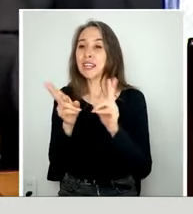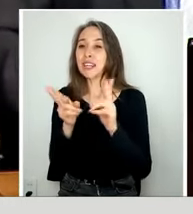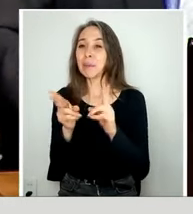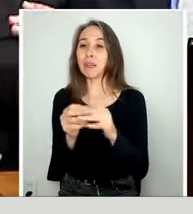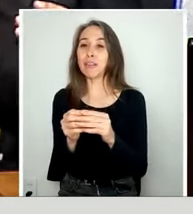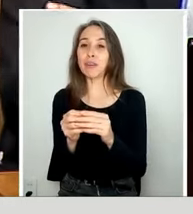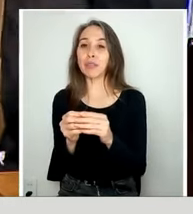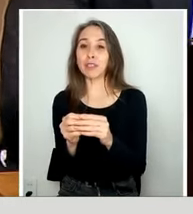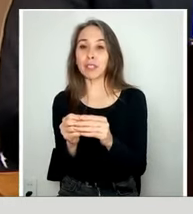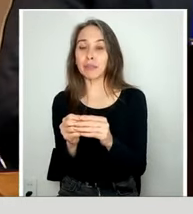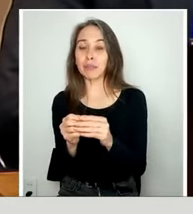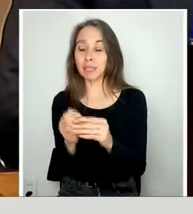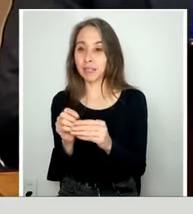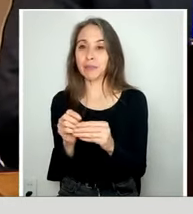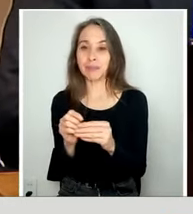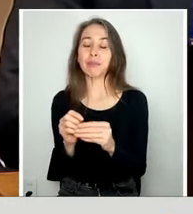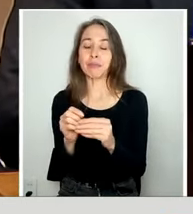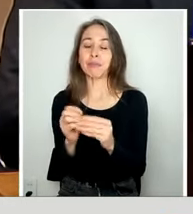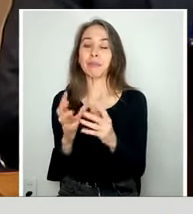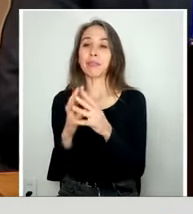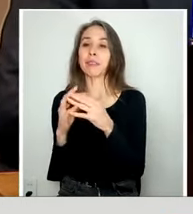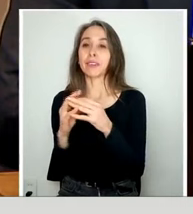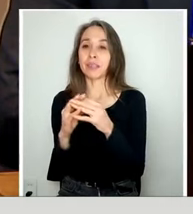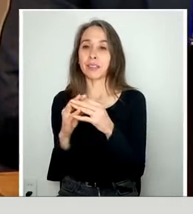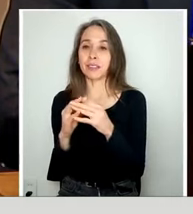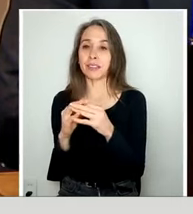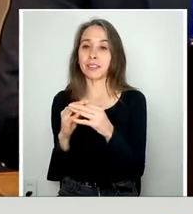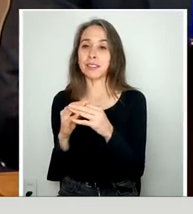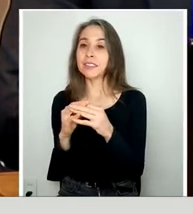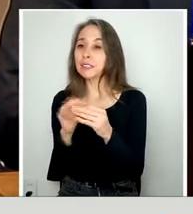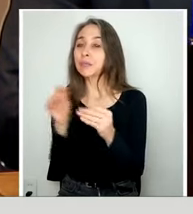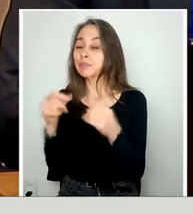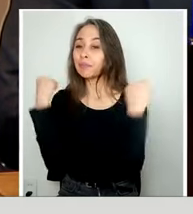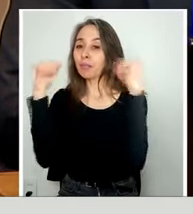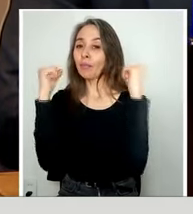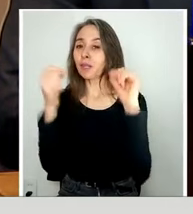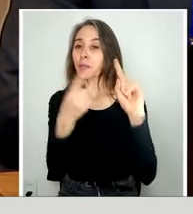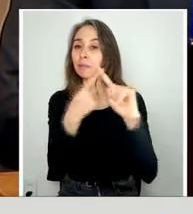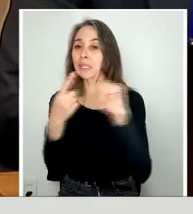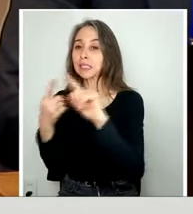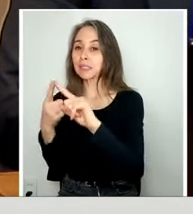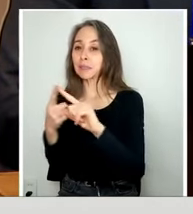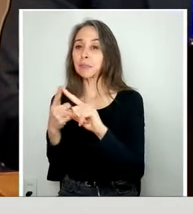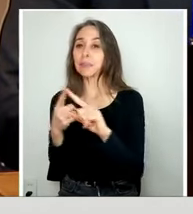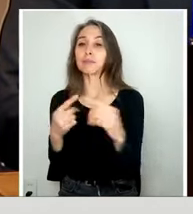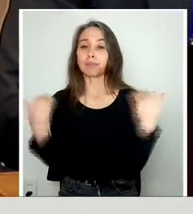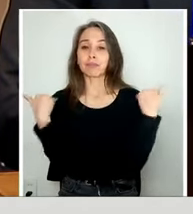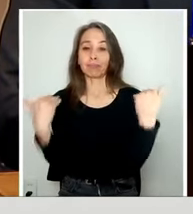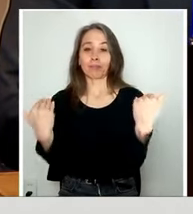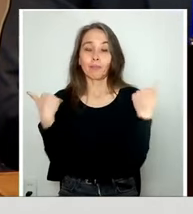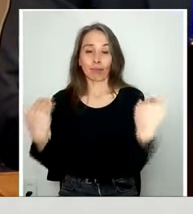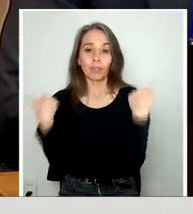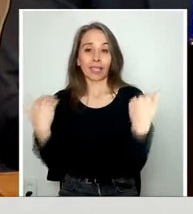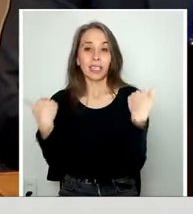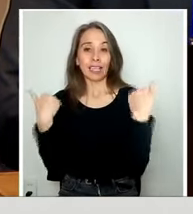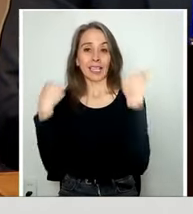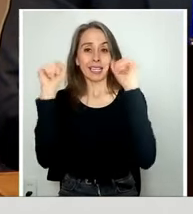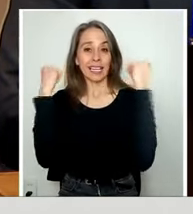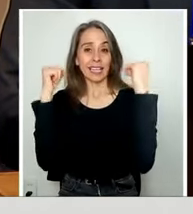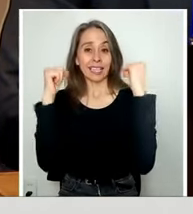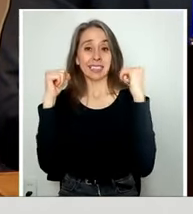estudios y prácticas del deporte competitivo el ejercicio físico especialmente a través del deporte